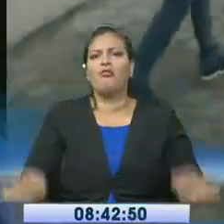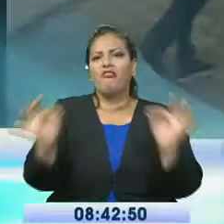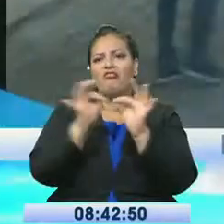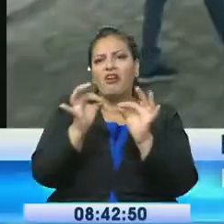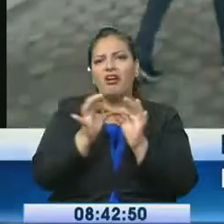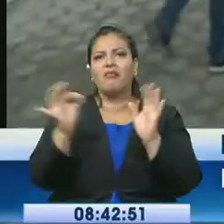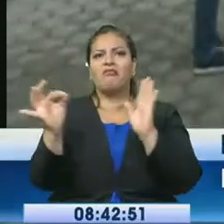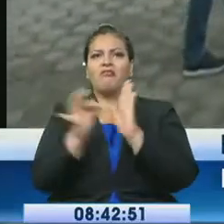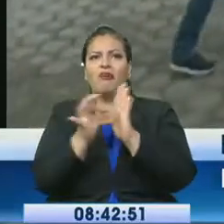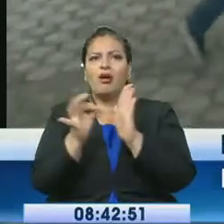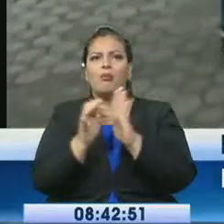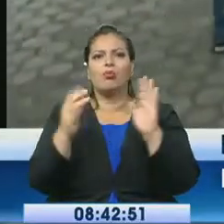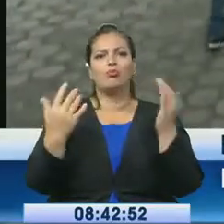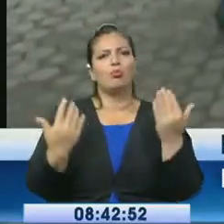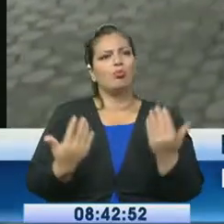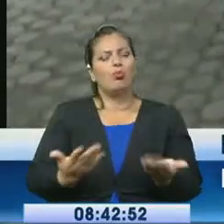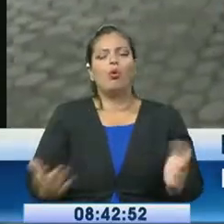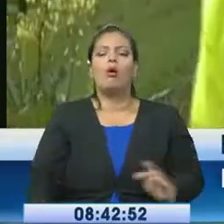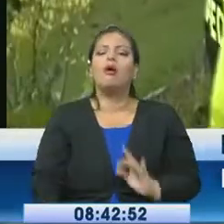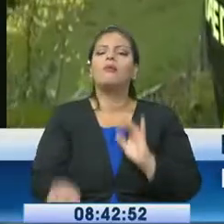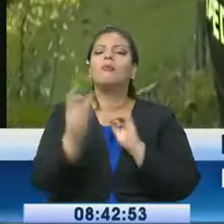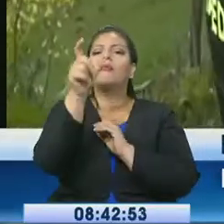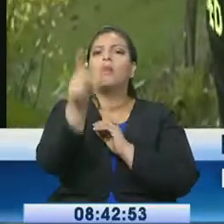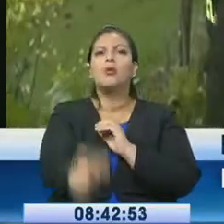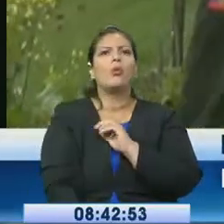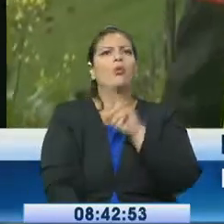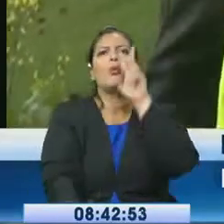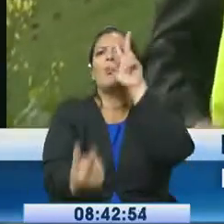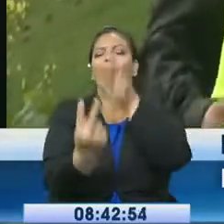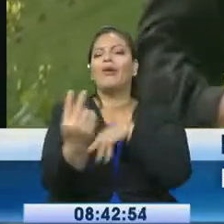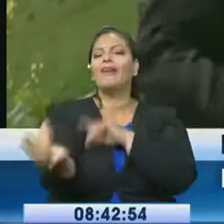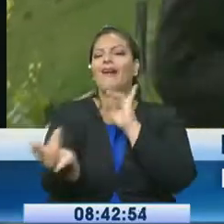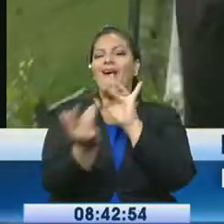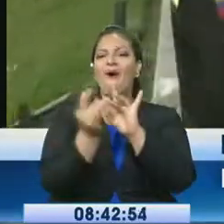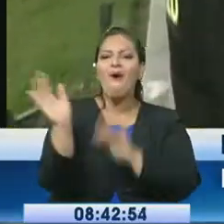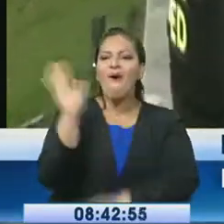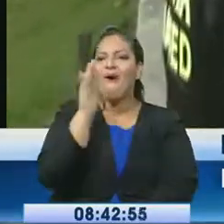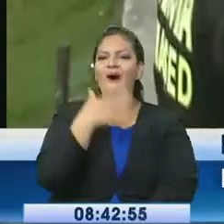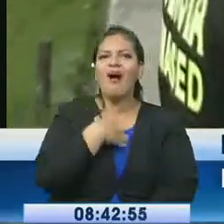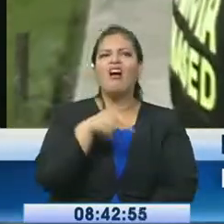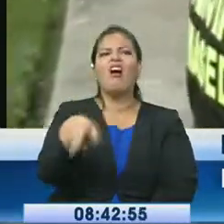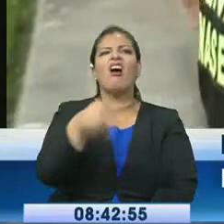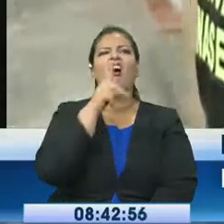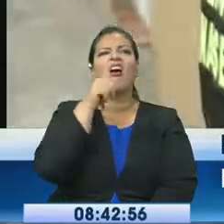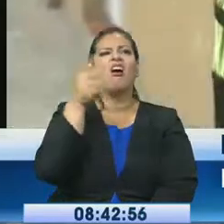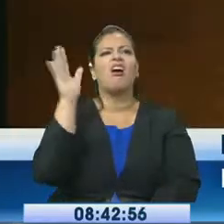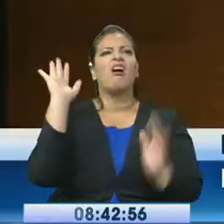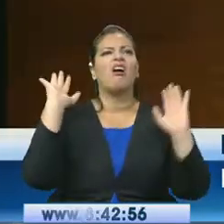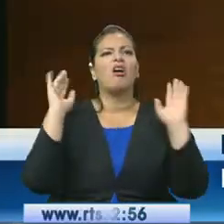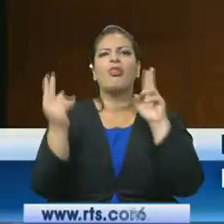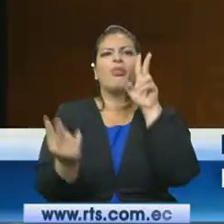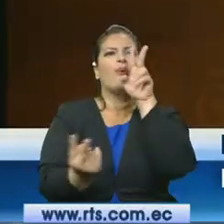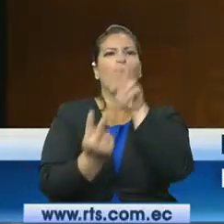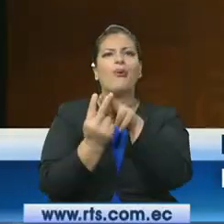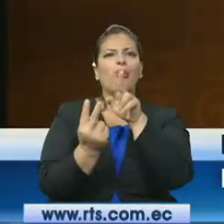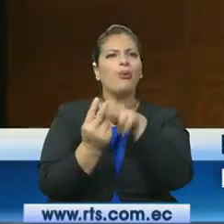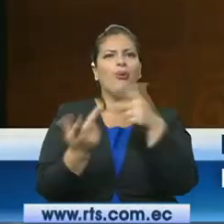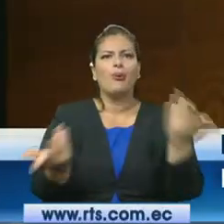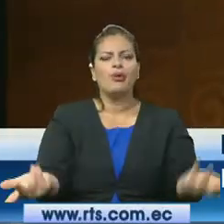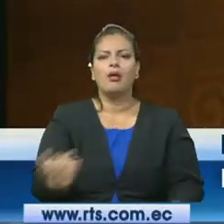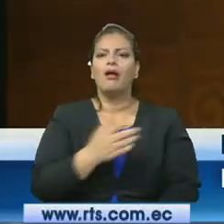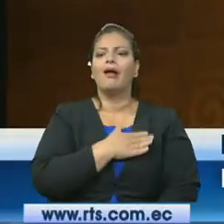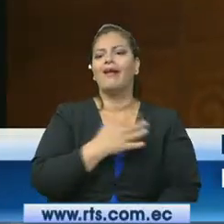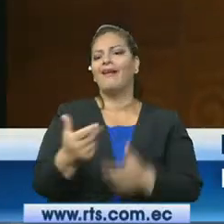a los dos extraños supuestamente se filtró por la pareja del joven. Fernando fue encontrado amarrado en una esquina de la cama, de pies y